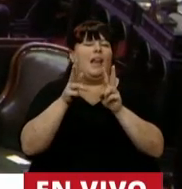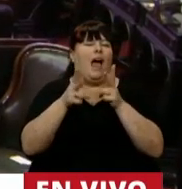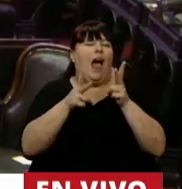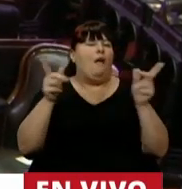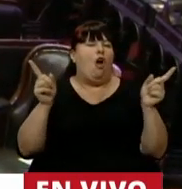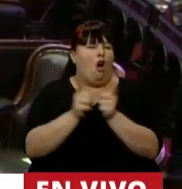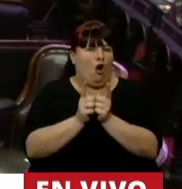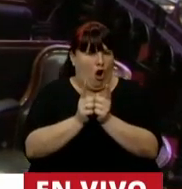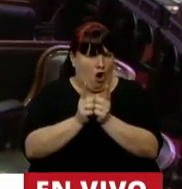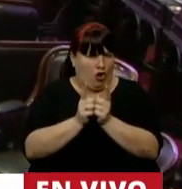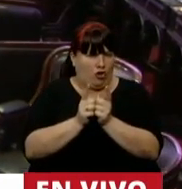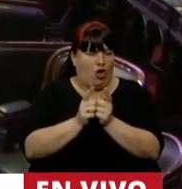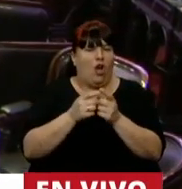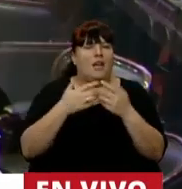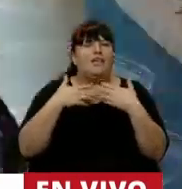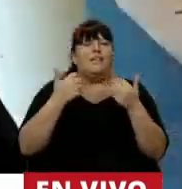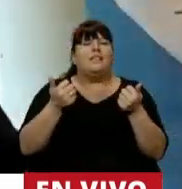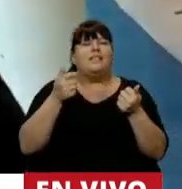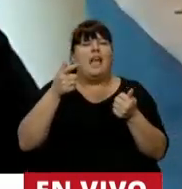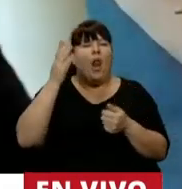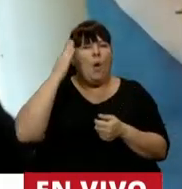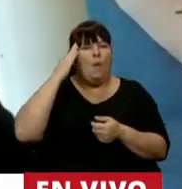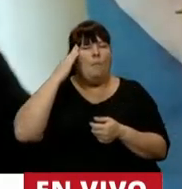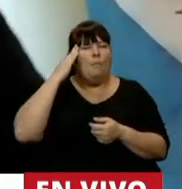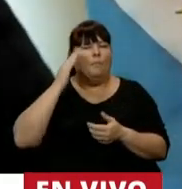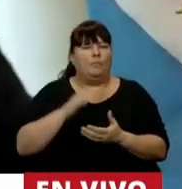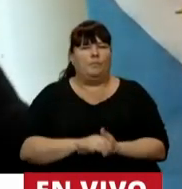posible. Salud mental de nuestro.